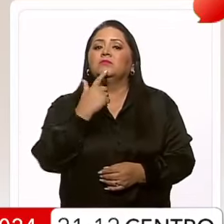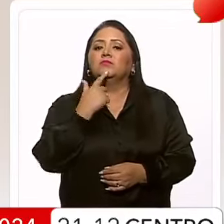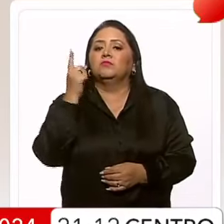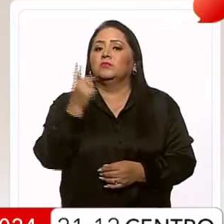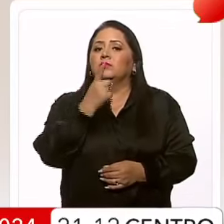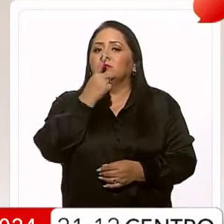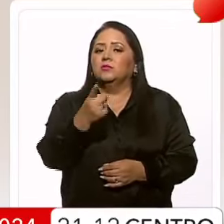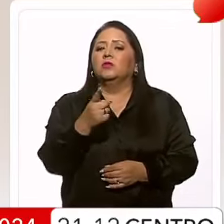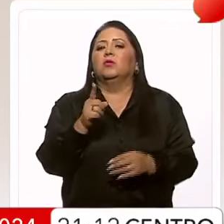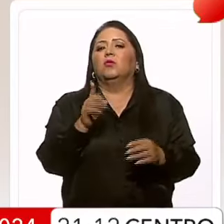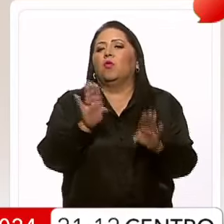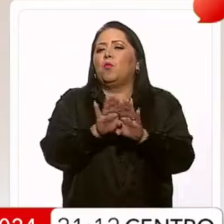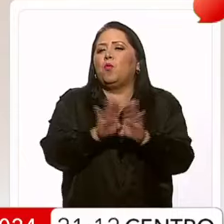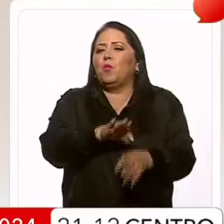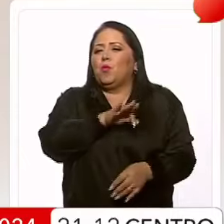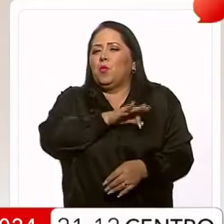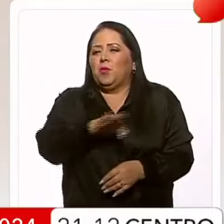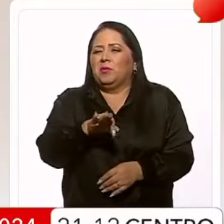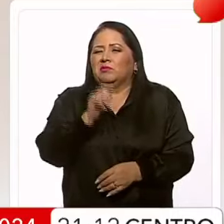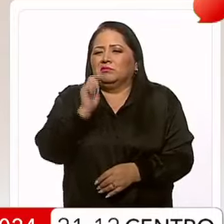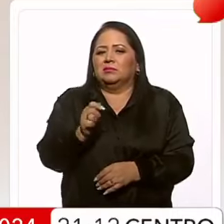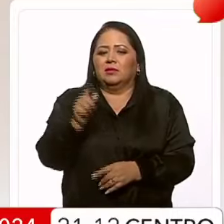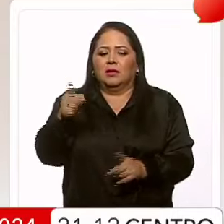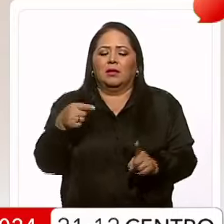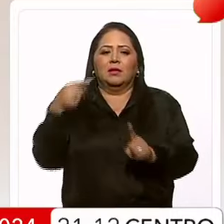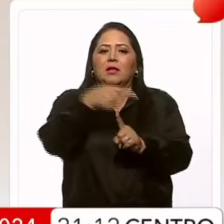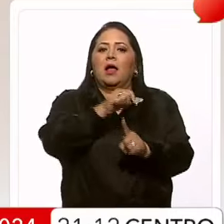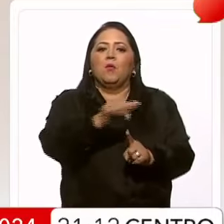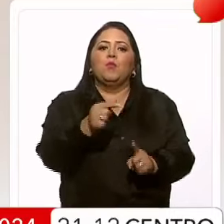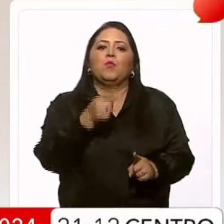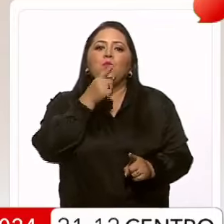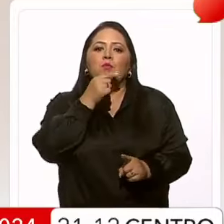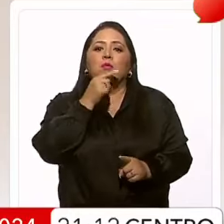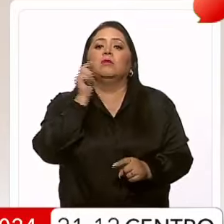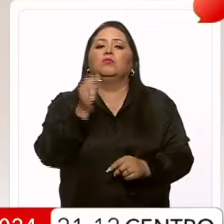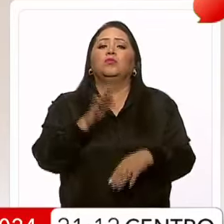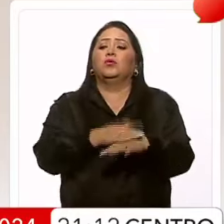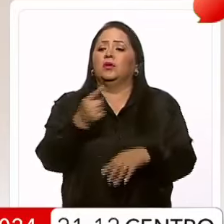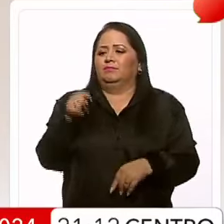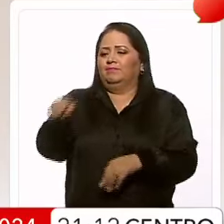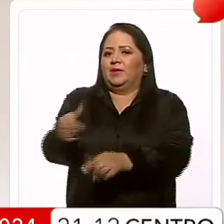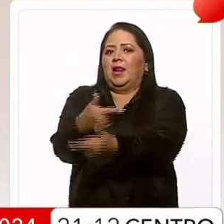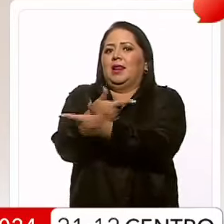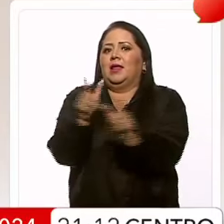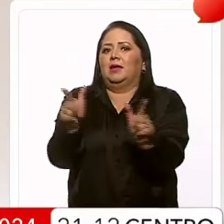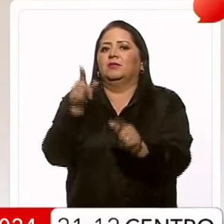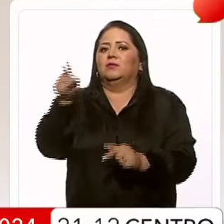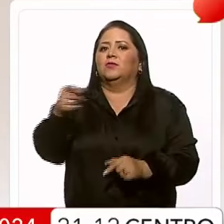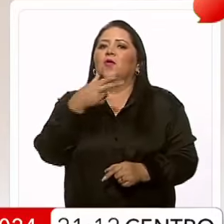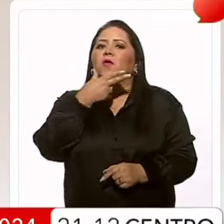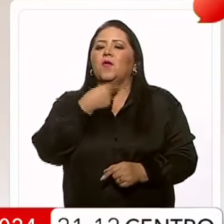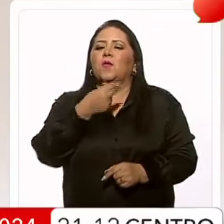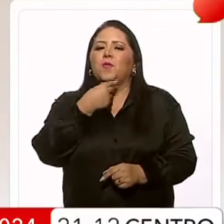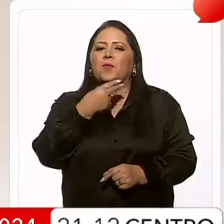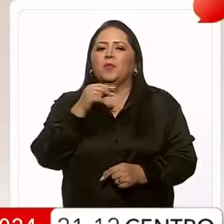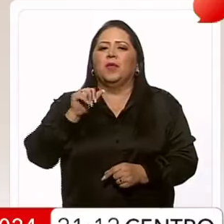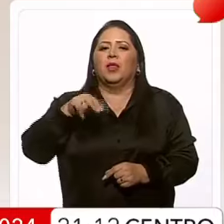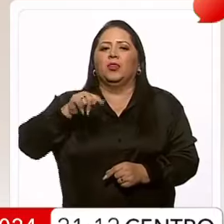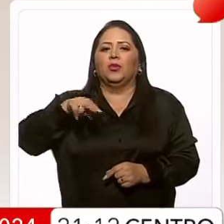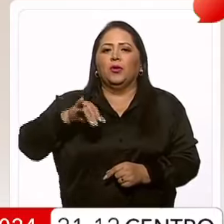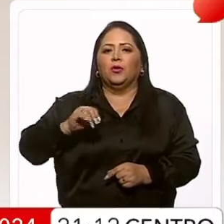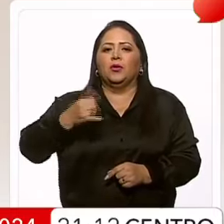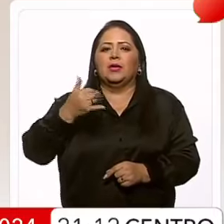López Obrador señaló como un posible móvil del ataque a los policías la liberación del ataque a los policías, la liberación